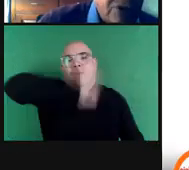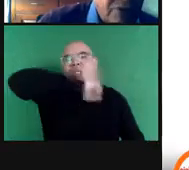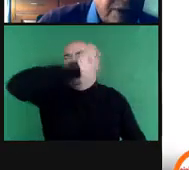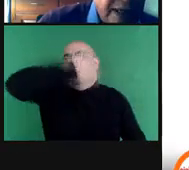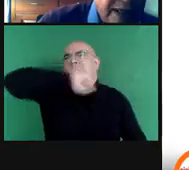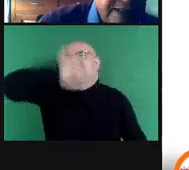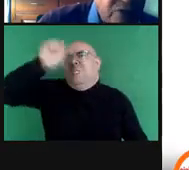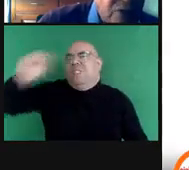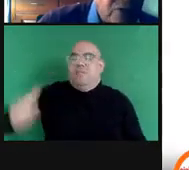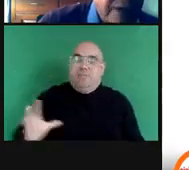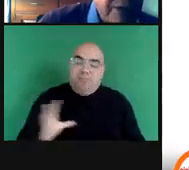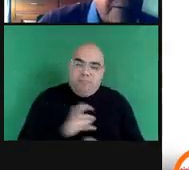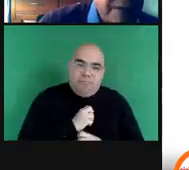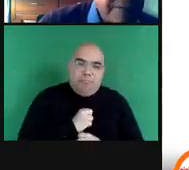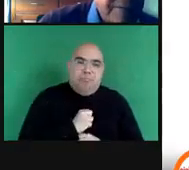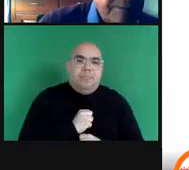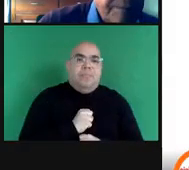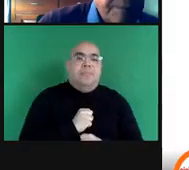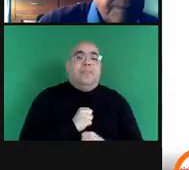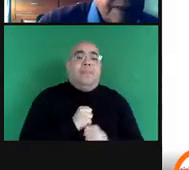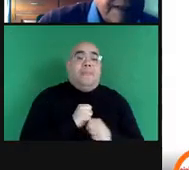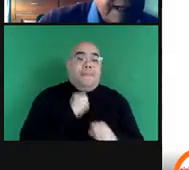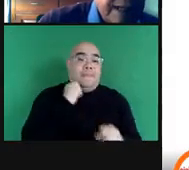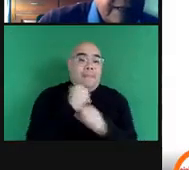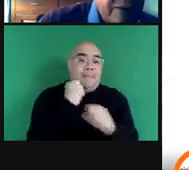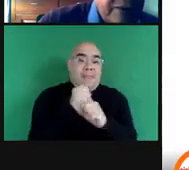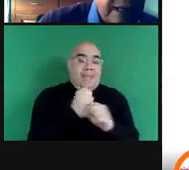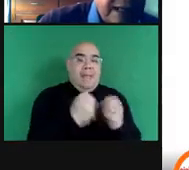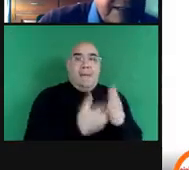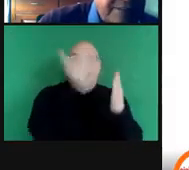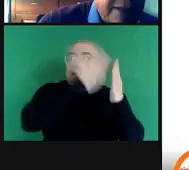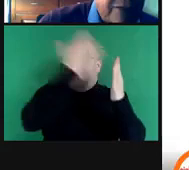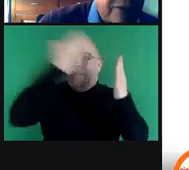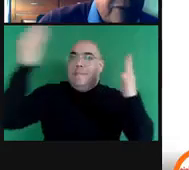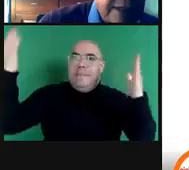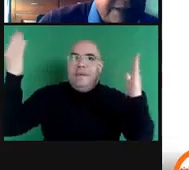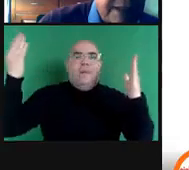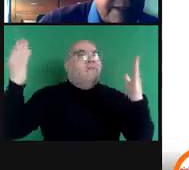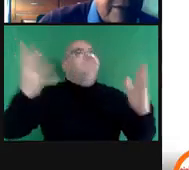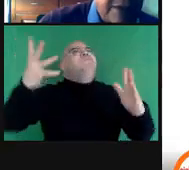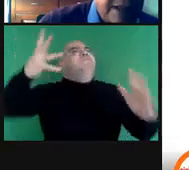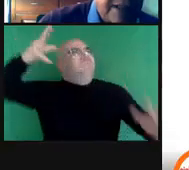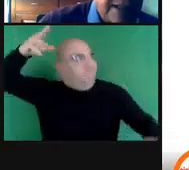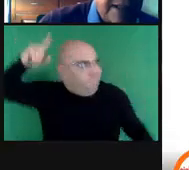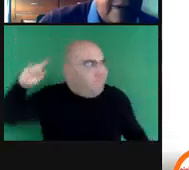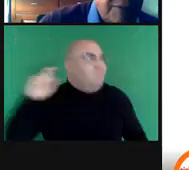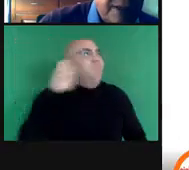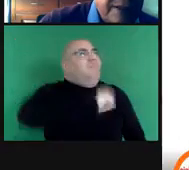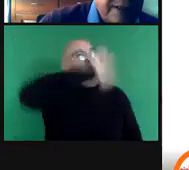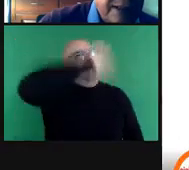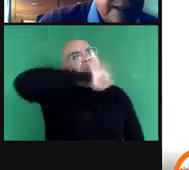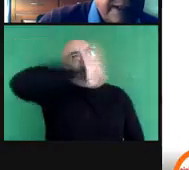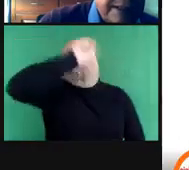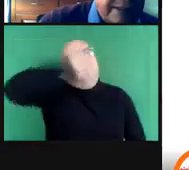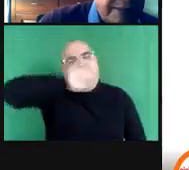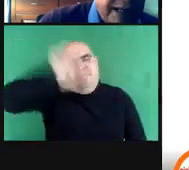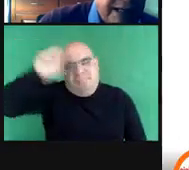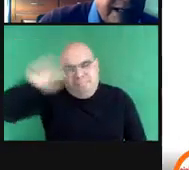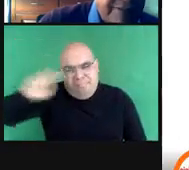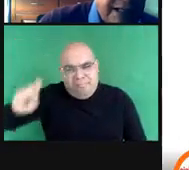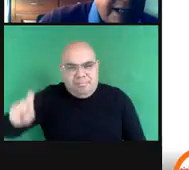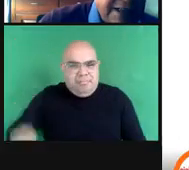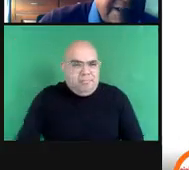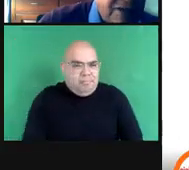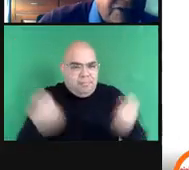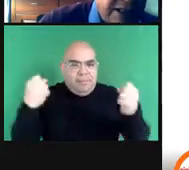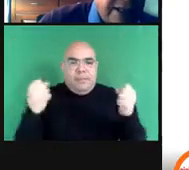trabajo sobre la escultura misma, dañando el aspecto estético original de la obra. Este era para dejar